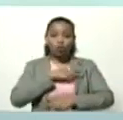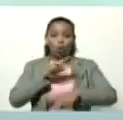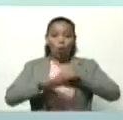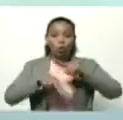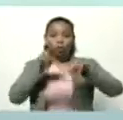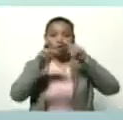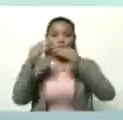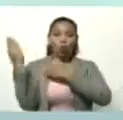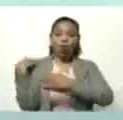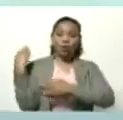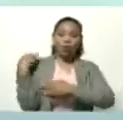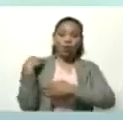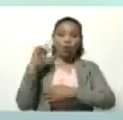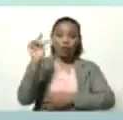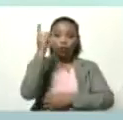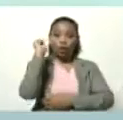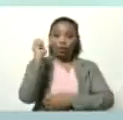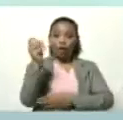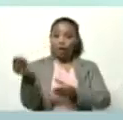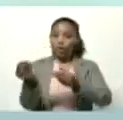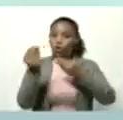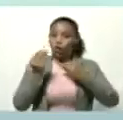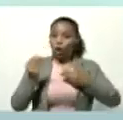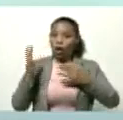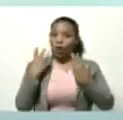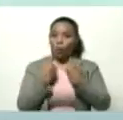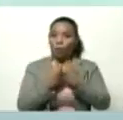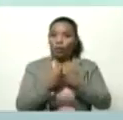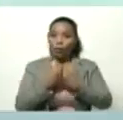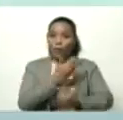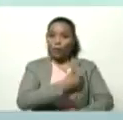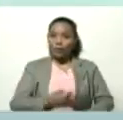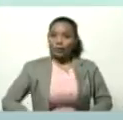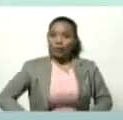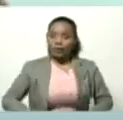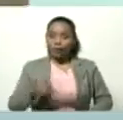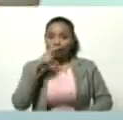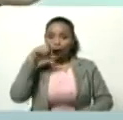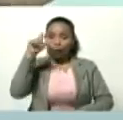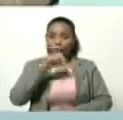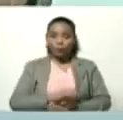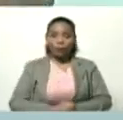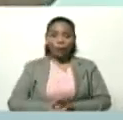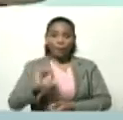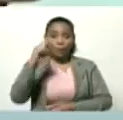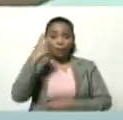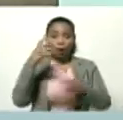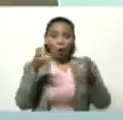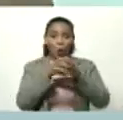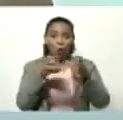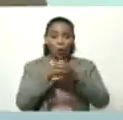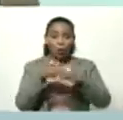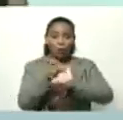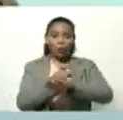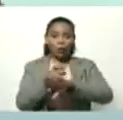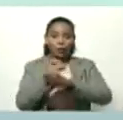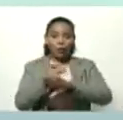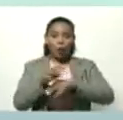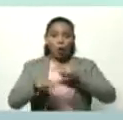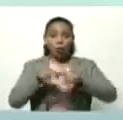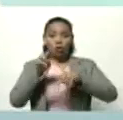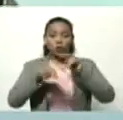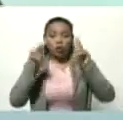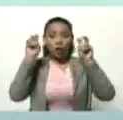llamado, es la segunda tarea que nos dio el compañero presidente. Primera, partido de gobierno. Segundo, la construcción de una nueva